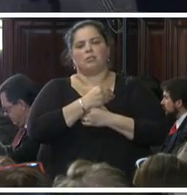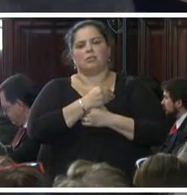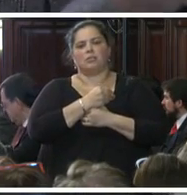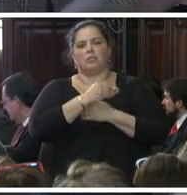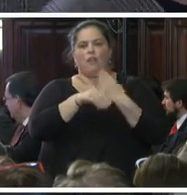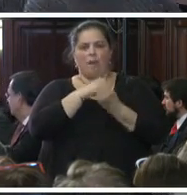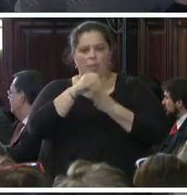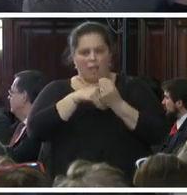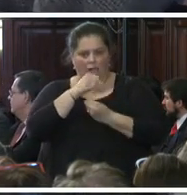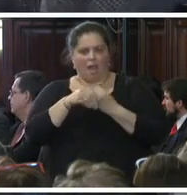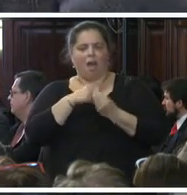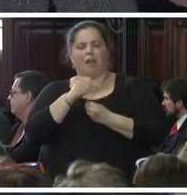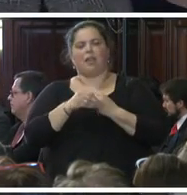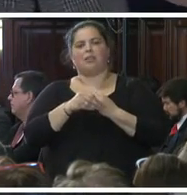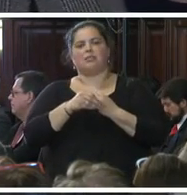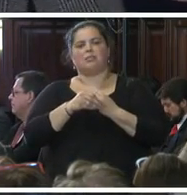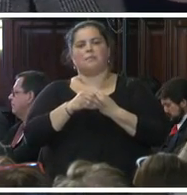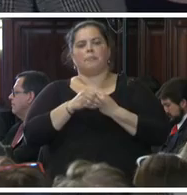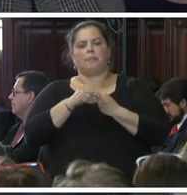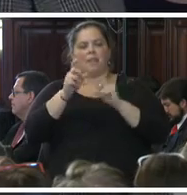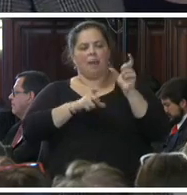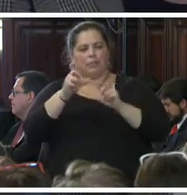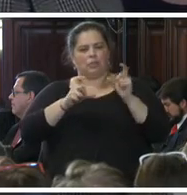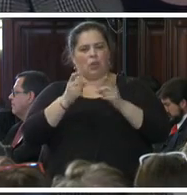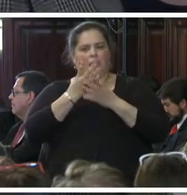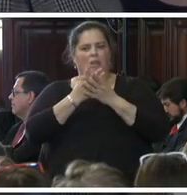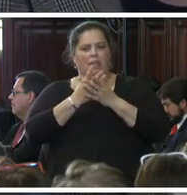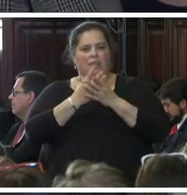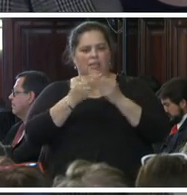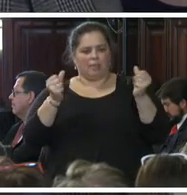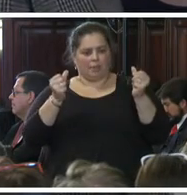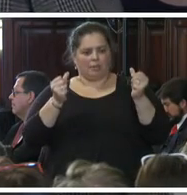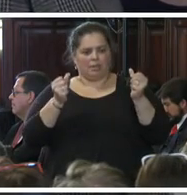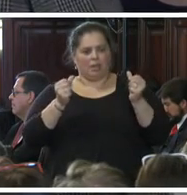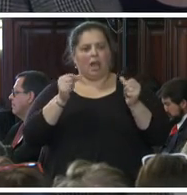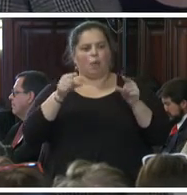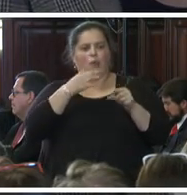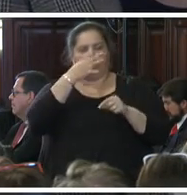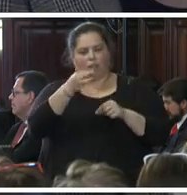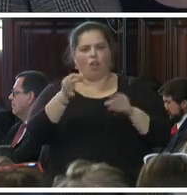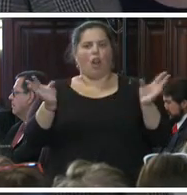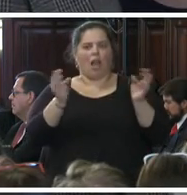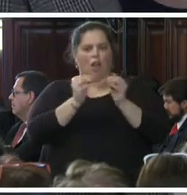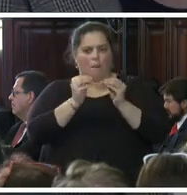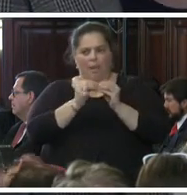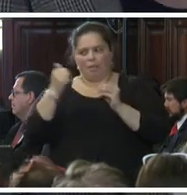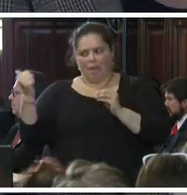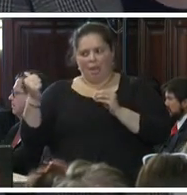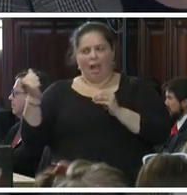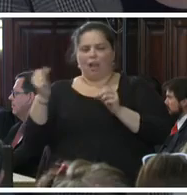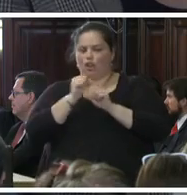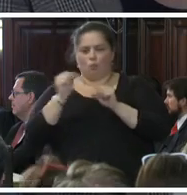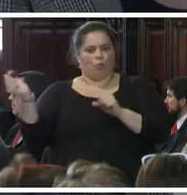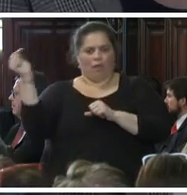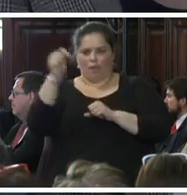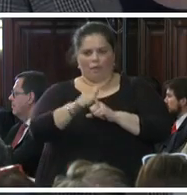todos los familiares que como bien decía la compañera no han podido estar presente en el